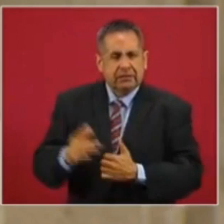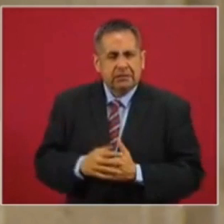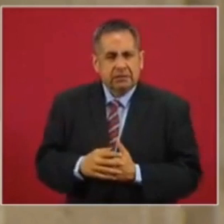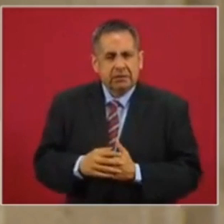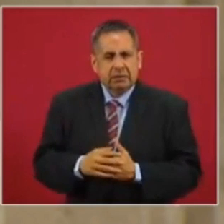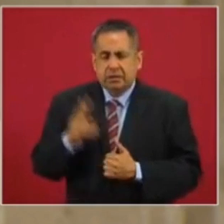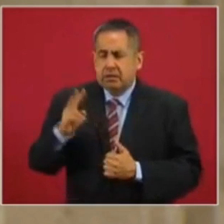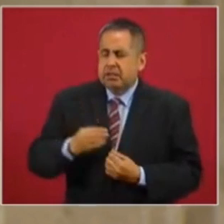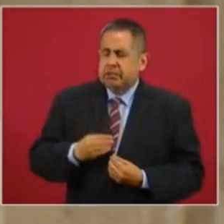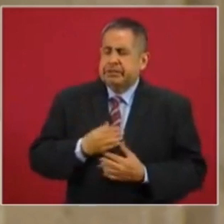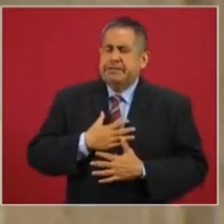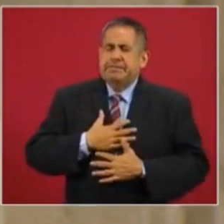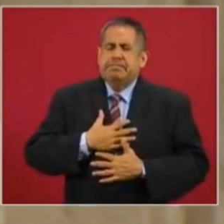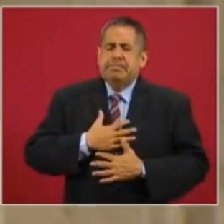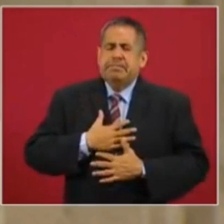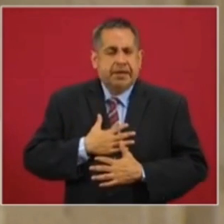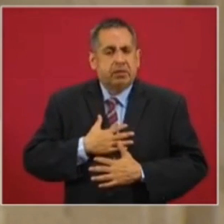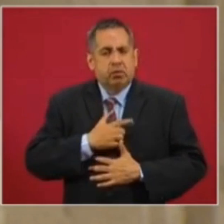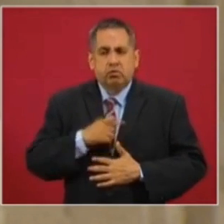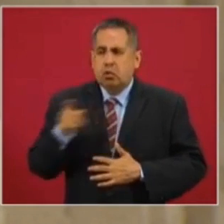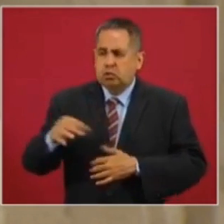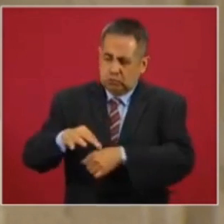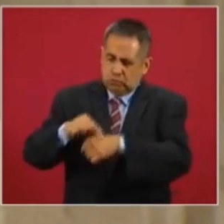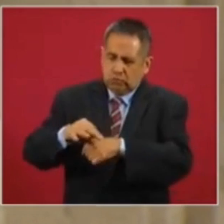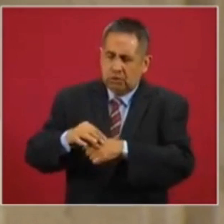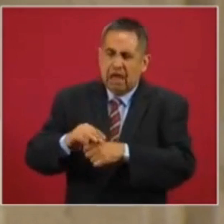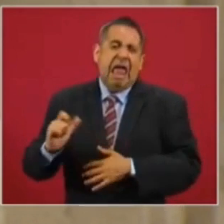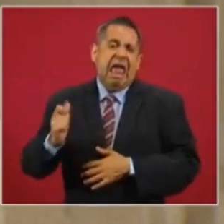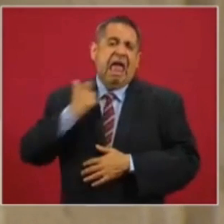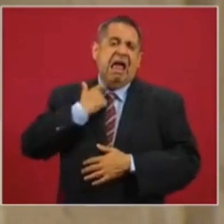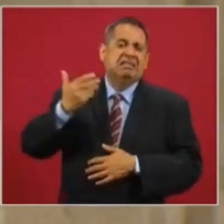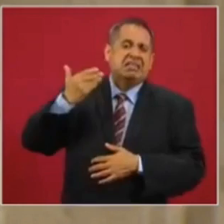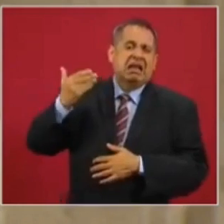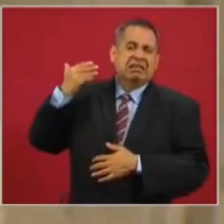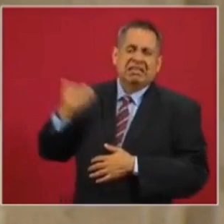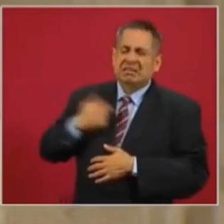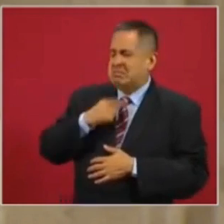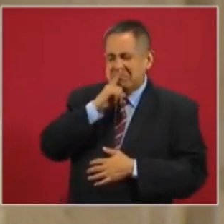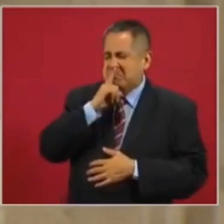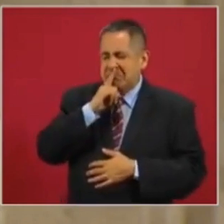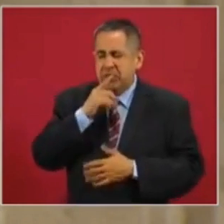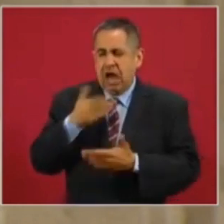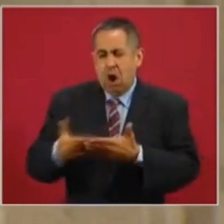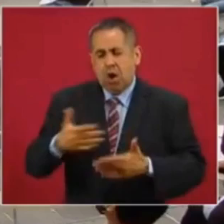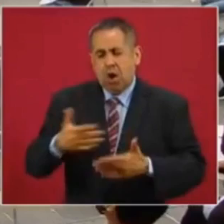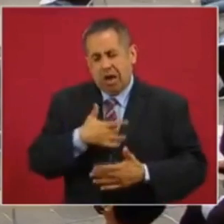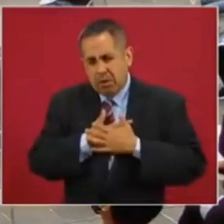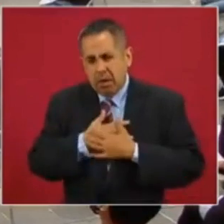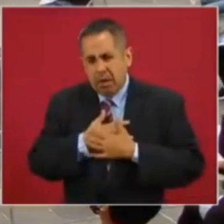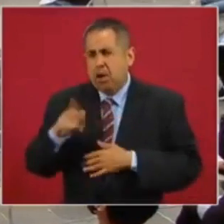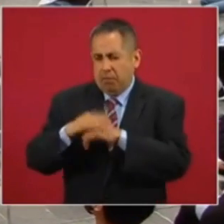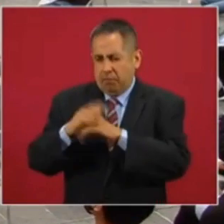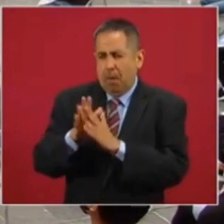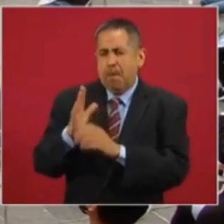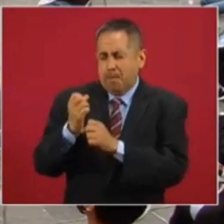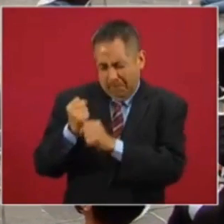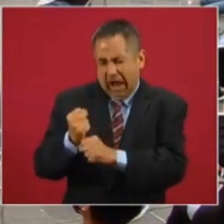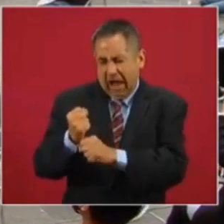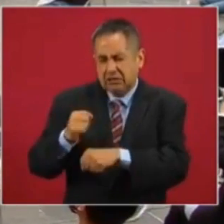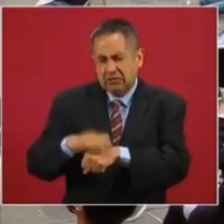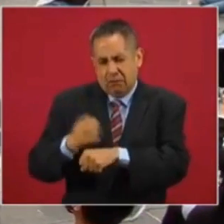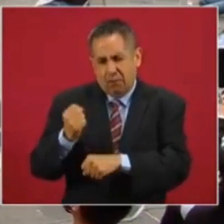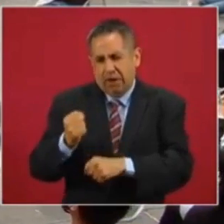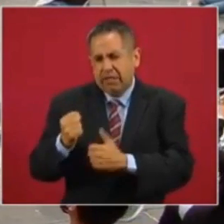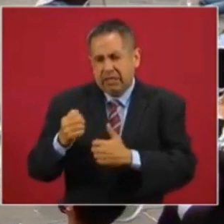nos da gusto ver que es más ser humano que los anteriores pero así pedirle que apriete un poquito más